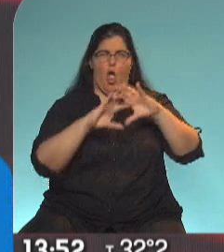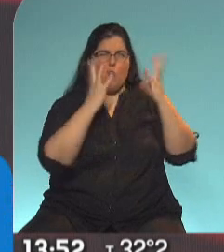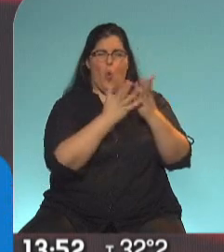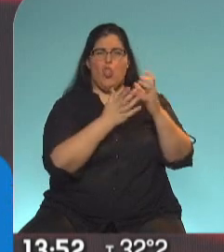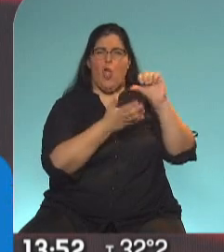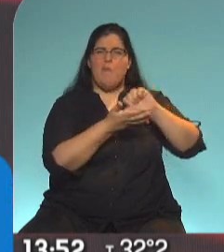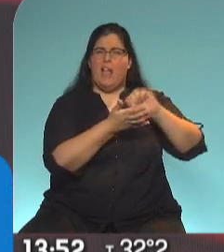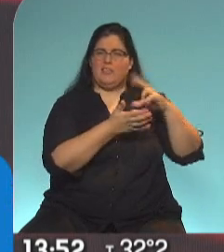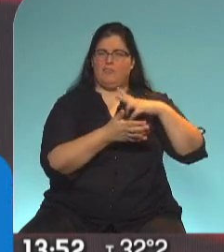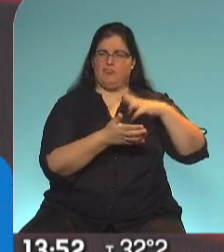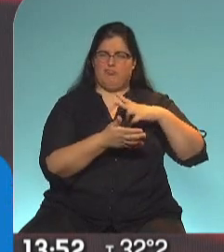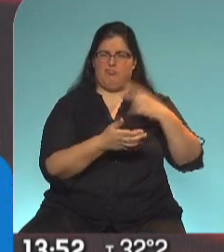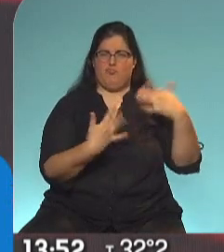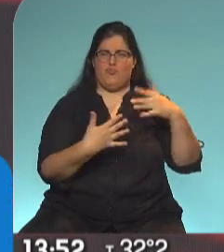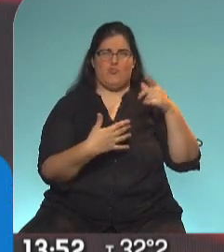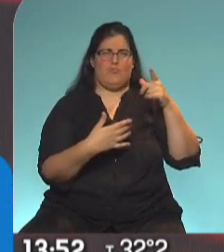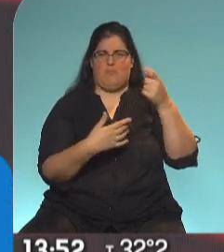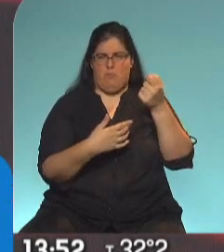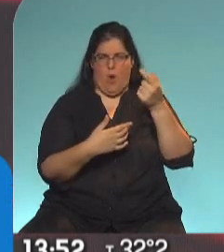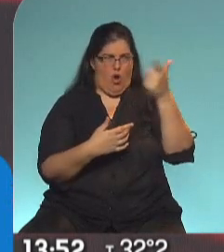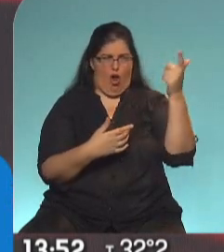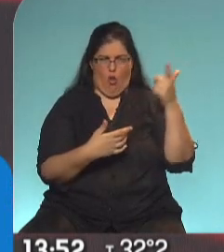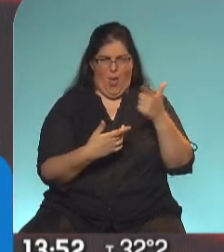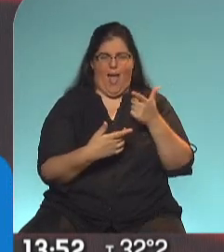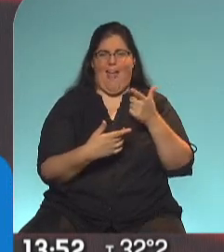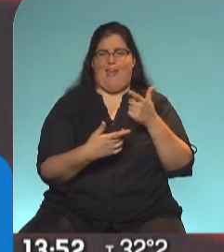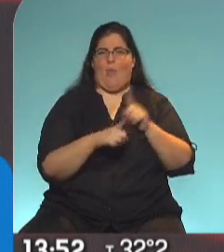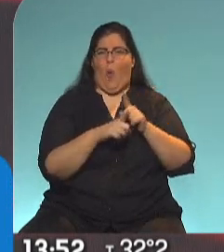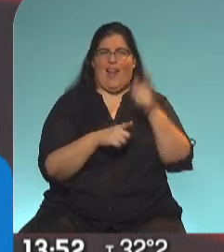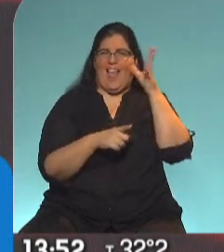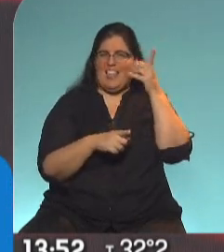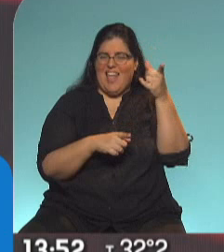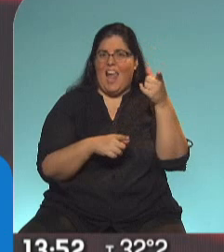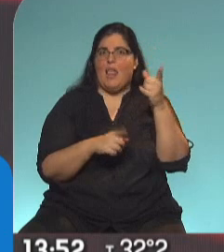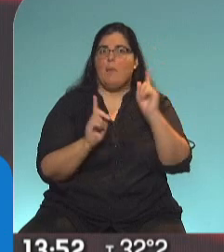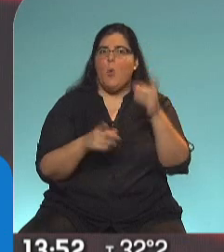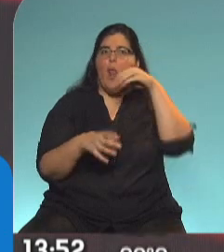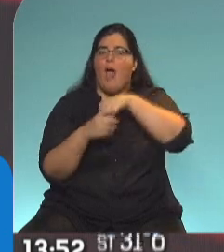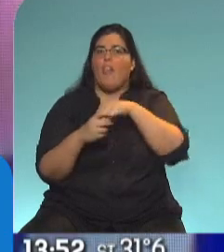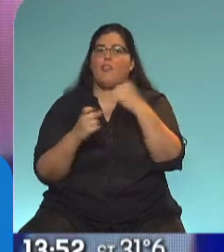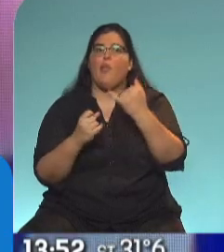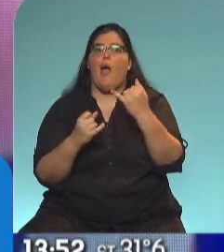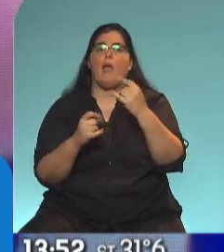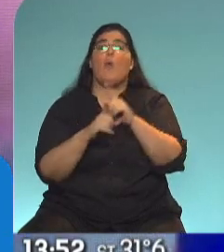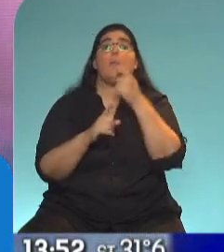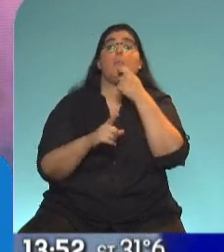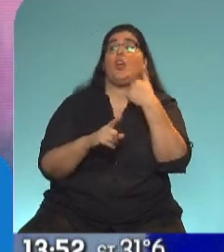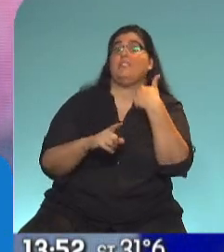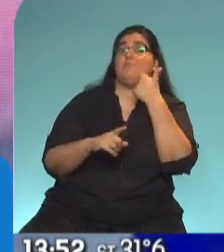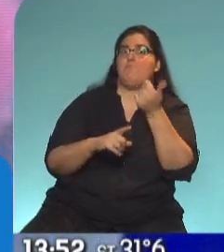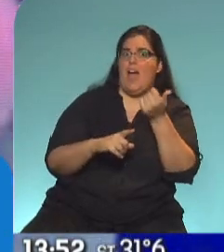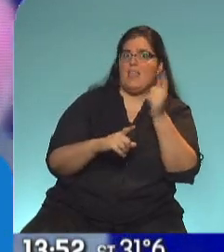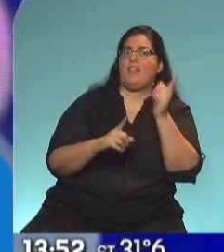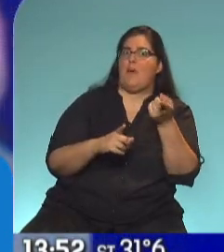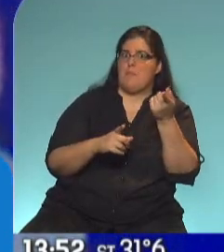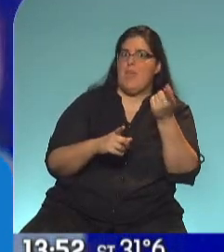desarrollo, ingreso per cápita, etcétera, de Italia, como Italia, y que al mismo tiempo tengan semejante nivel de inestabilidad. España también con